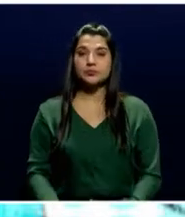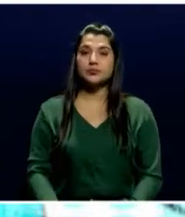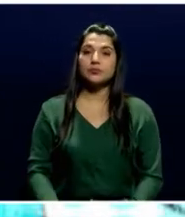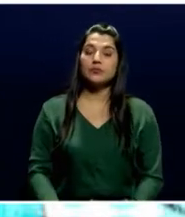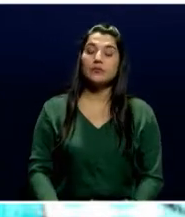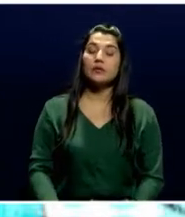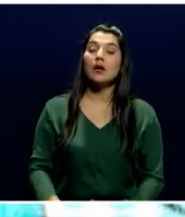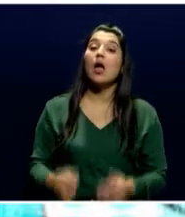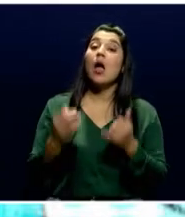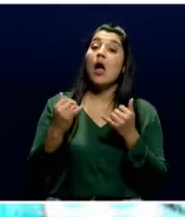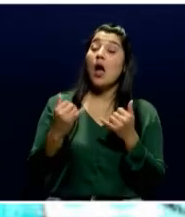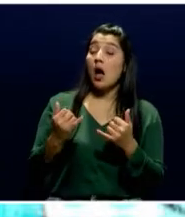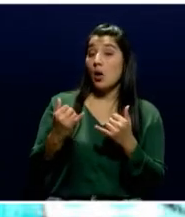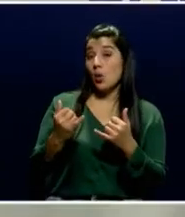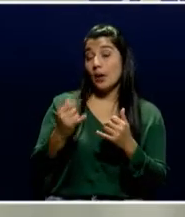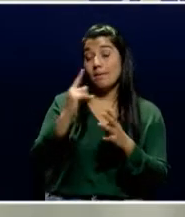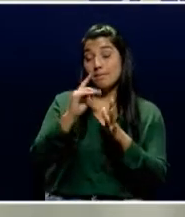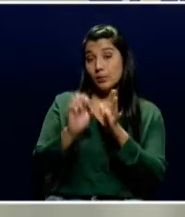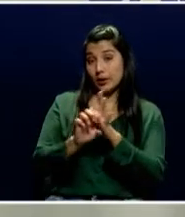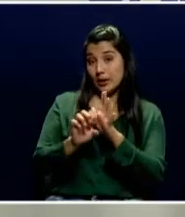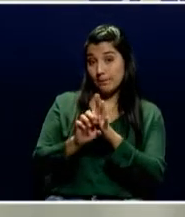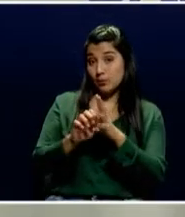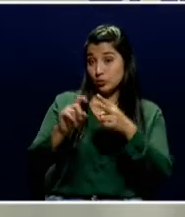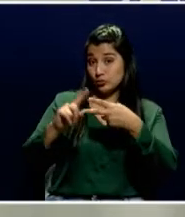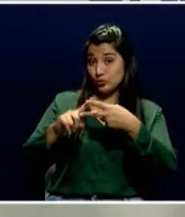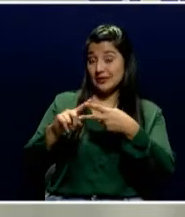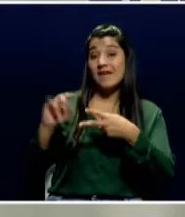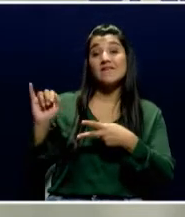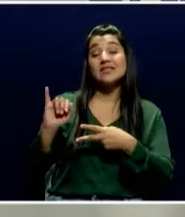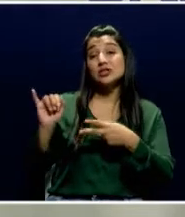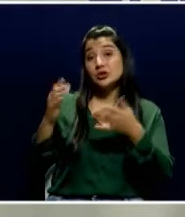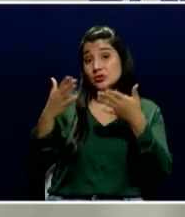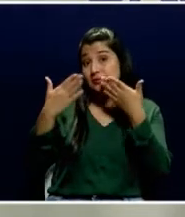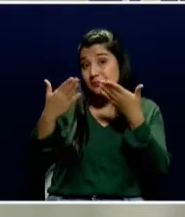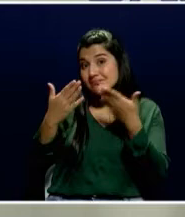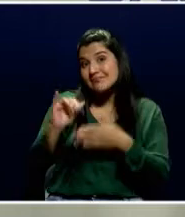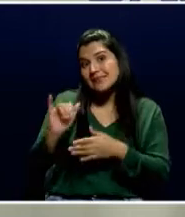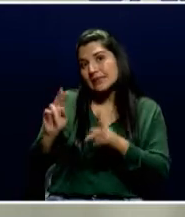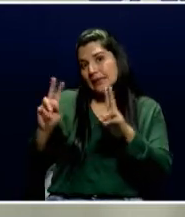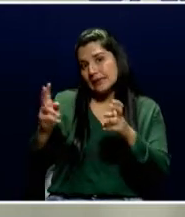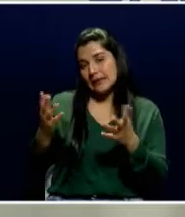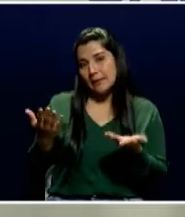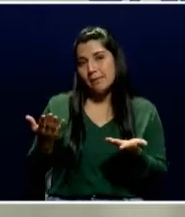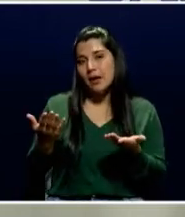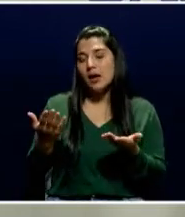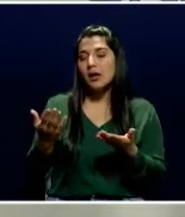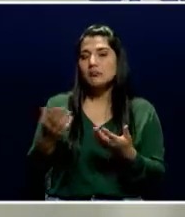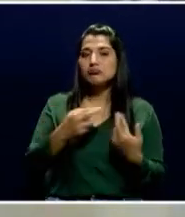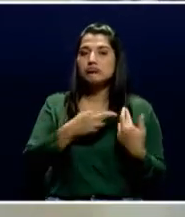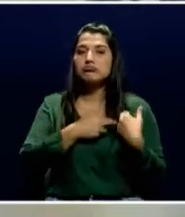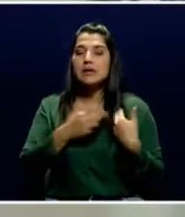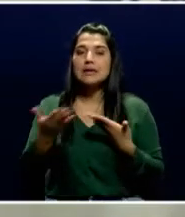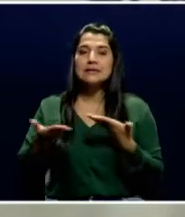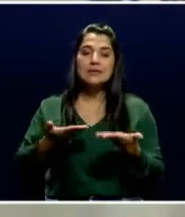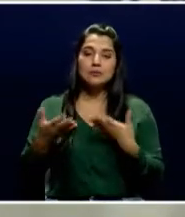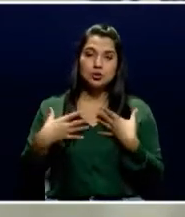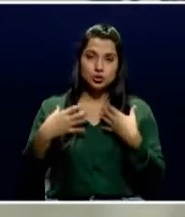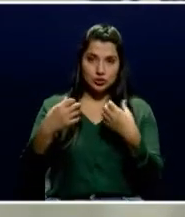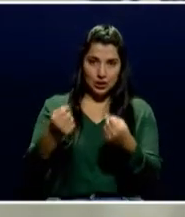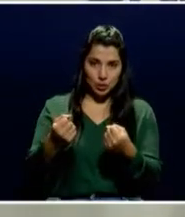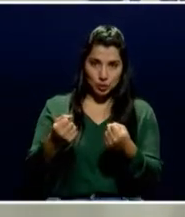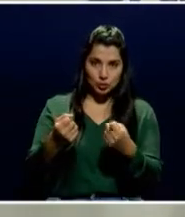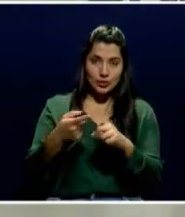Bueno, en el caso particular de las infecciones respiratorias, esto es un tema que normalmente los servicios de salud trabajan desde